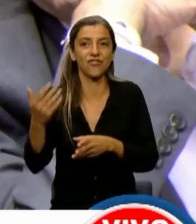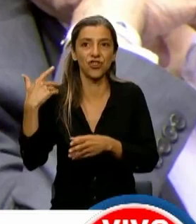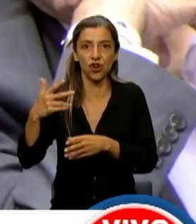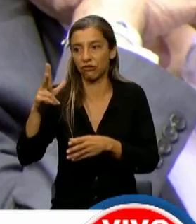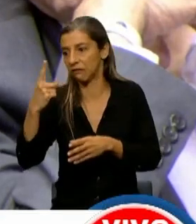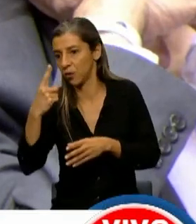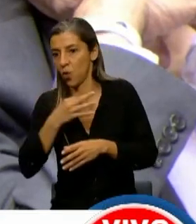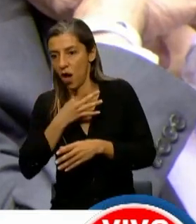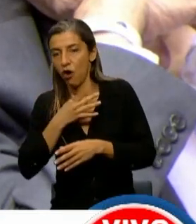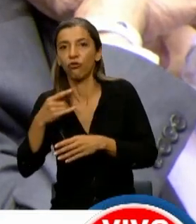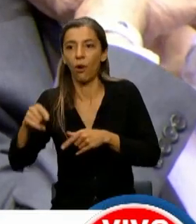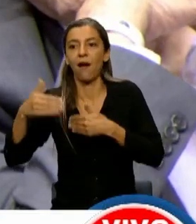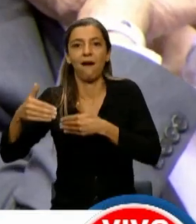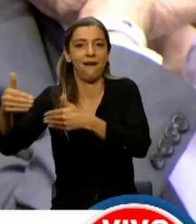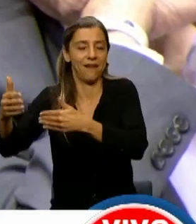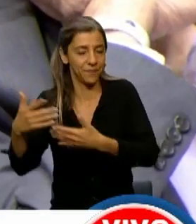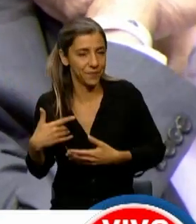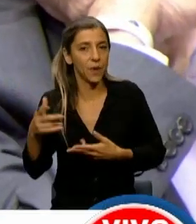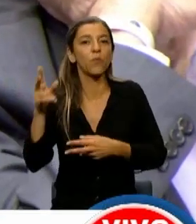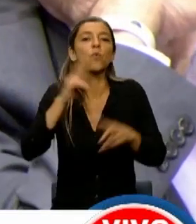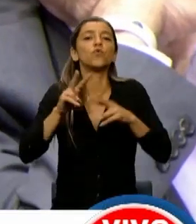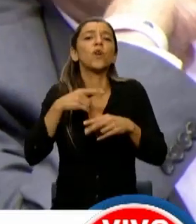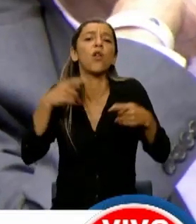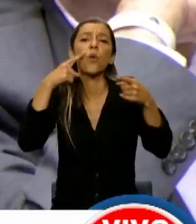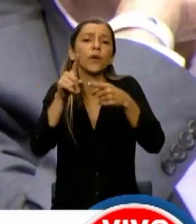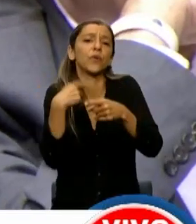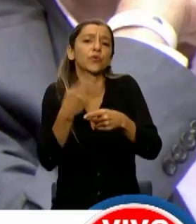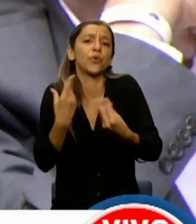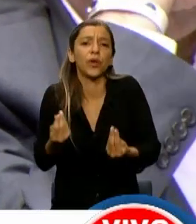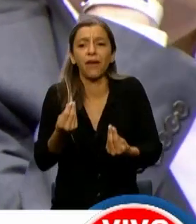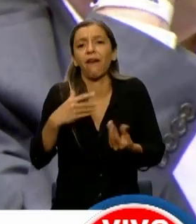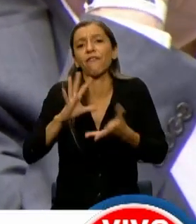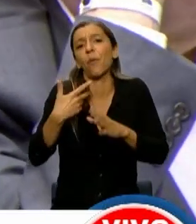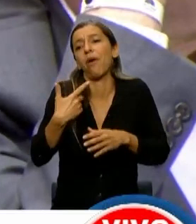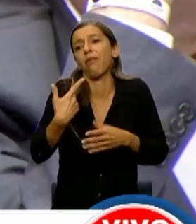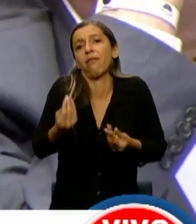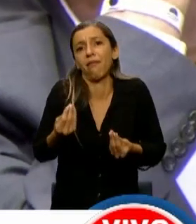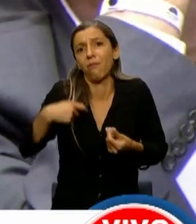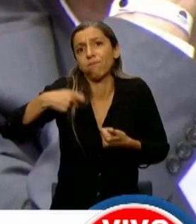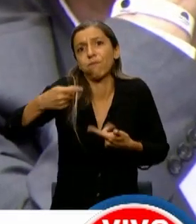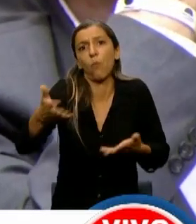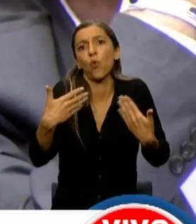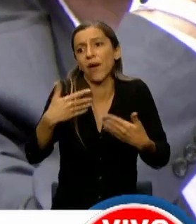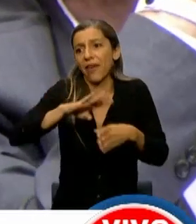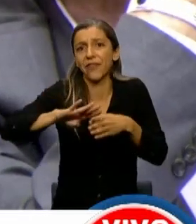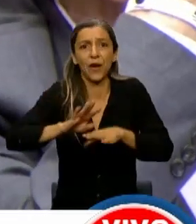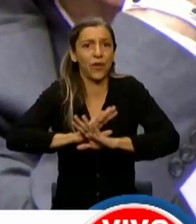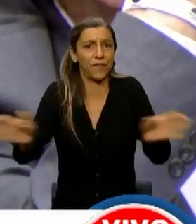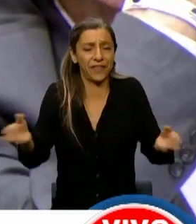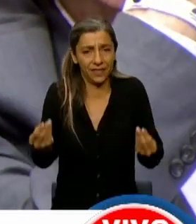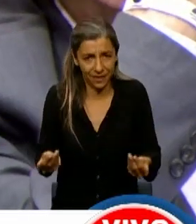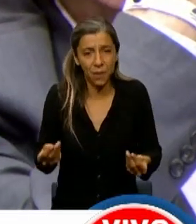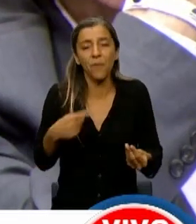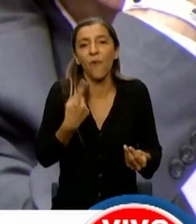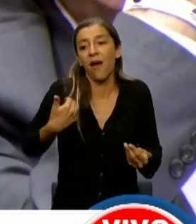fue recuperar el sendero del crecimiento. Cuando sancionamos el presupuesto de este año, estimamos que la Argentina